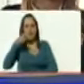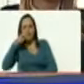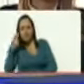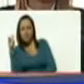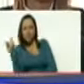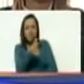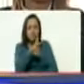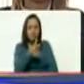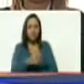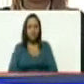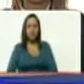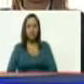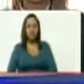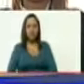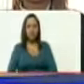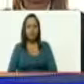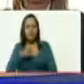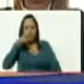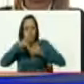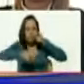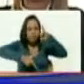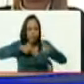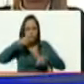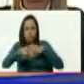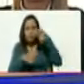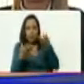alerta, mil ojos, mil oídos,